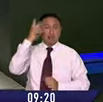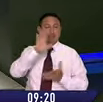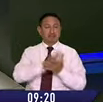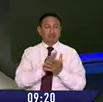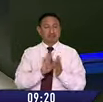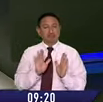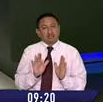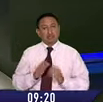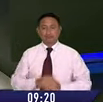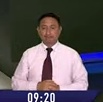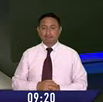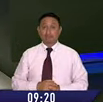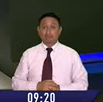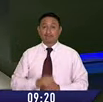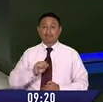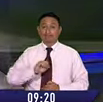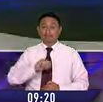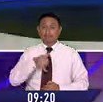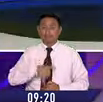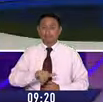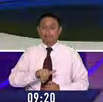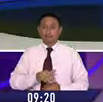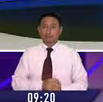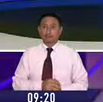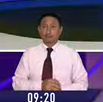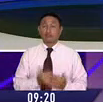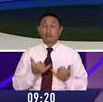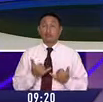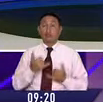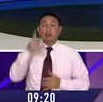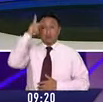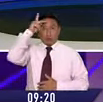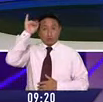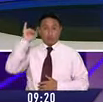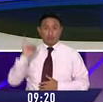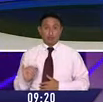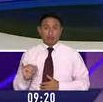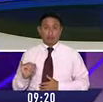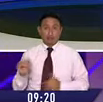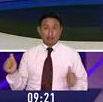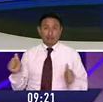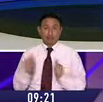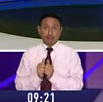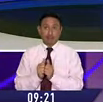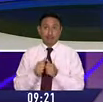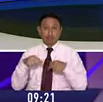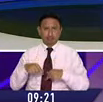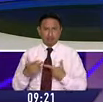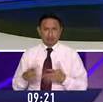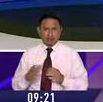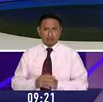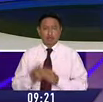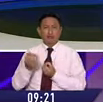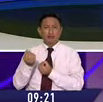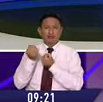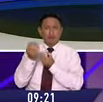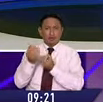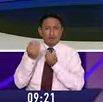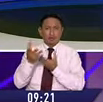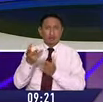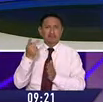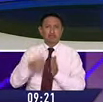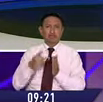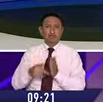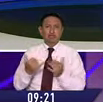en Mercedes. Así es, y bueno, vamos a continuar en campo con Priscila Cadena, quien ya está lista para contarnos qué es